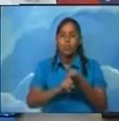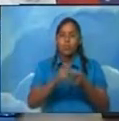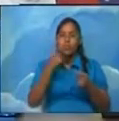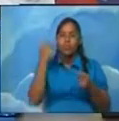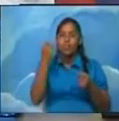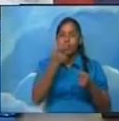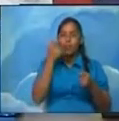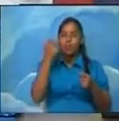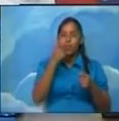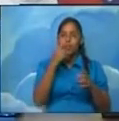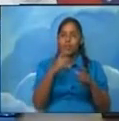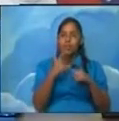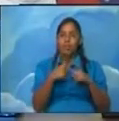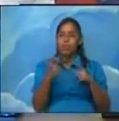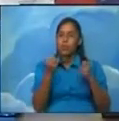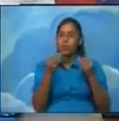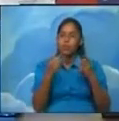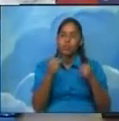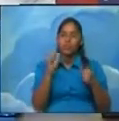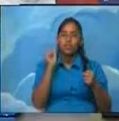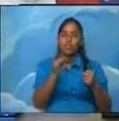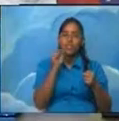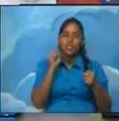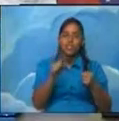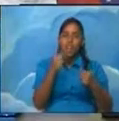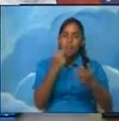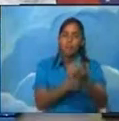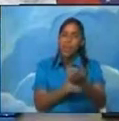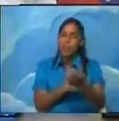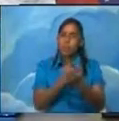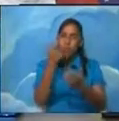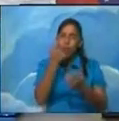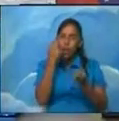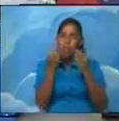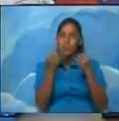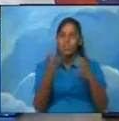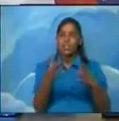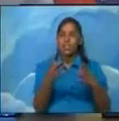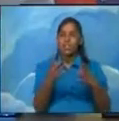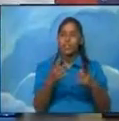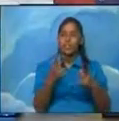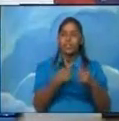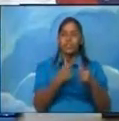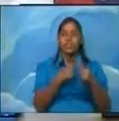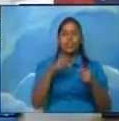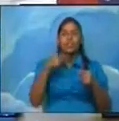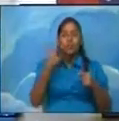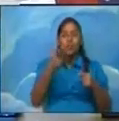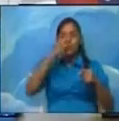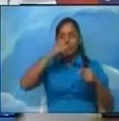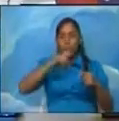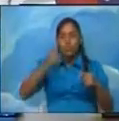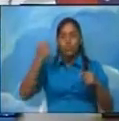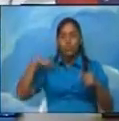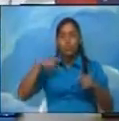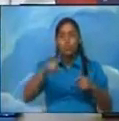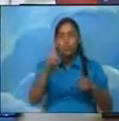el gallo a la gallina, pero demasiado. Sí, sí, sí, hermano, sí, sí, me busca demasiado. ¿Y cuántos años tiene tu